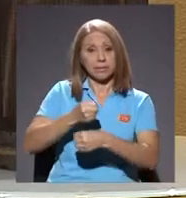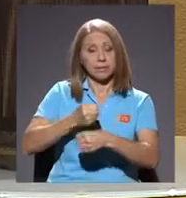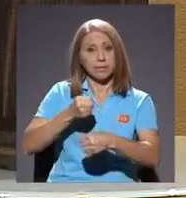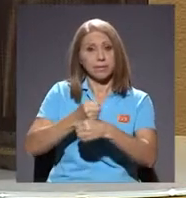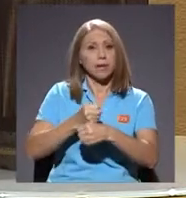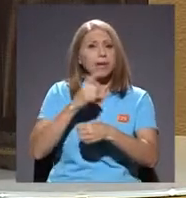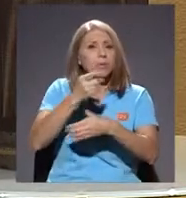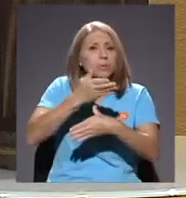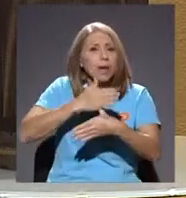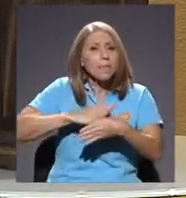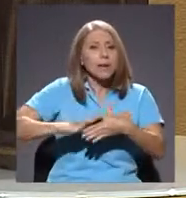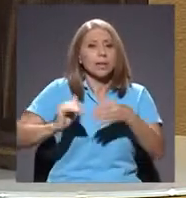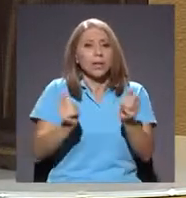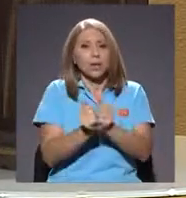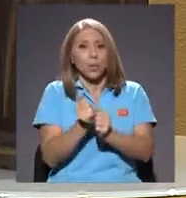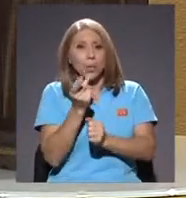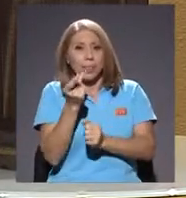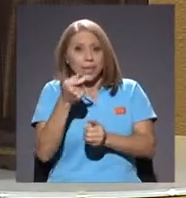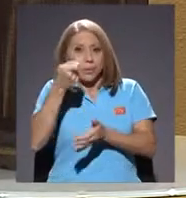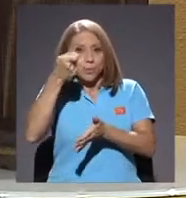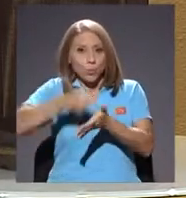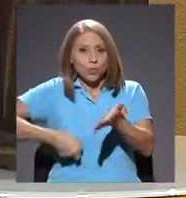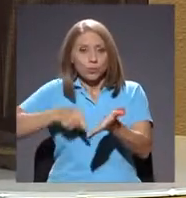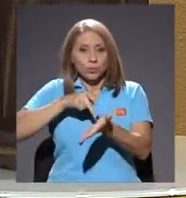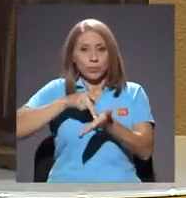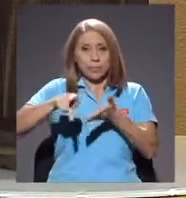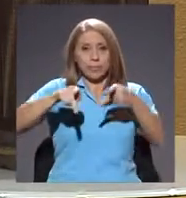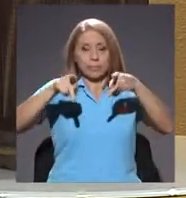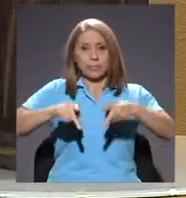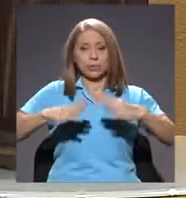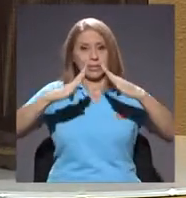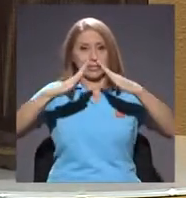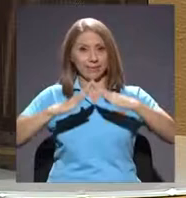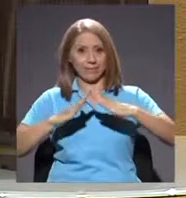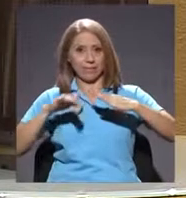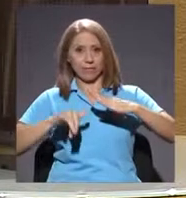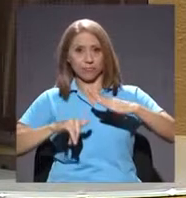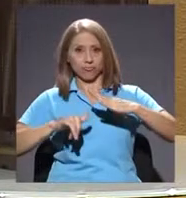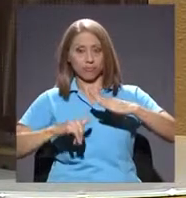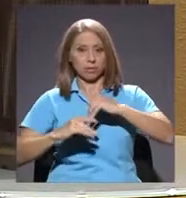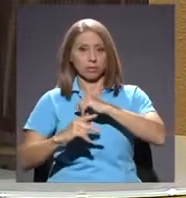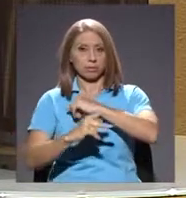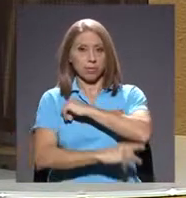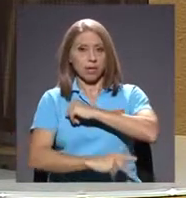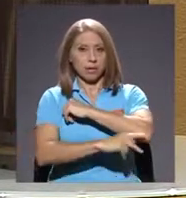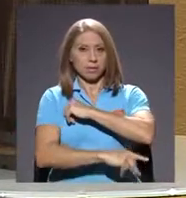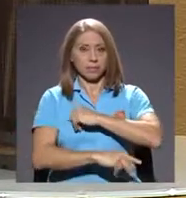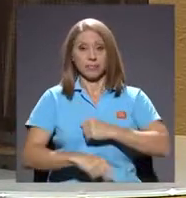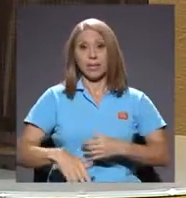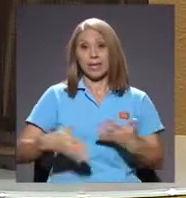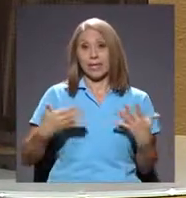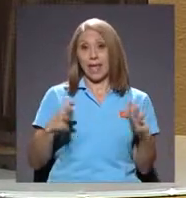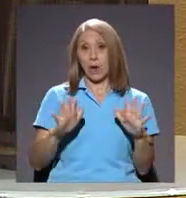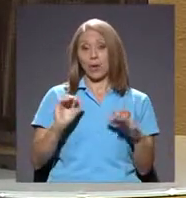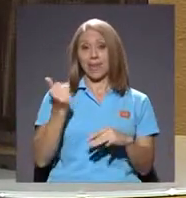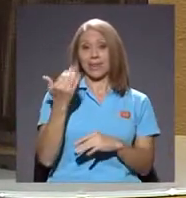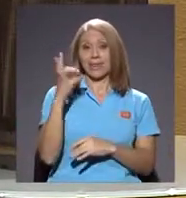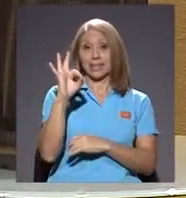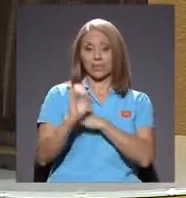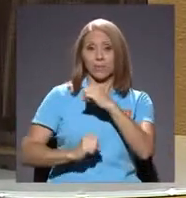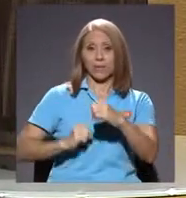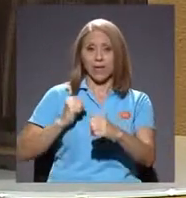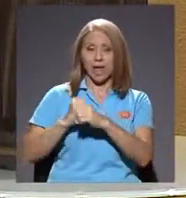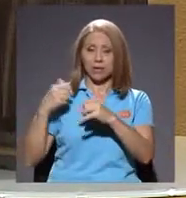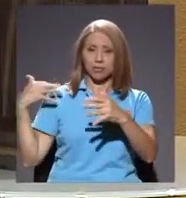parcialmente con los impuestos que tributan los habitantes de este país y en este el 19 años de economía y sociedad